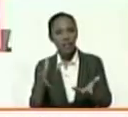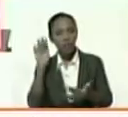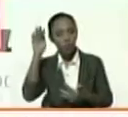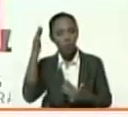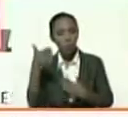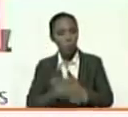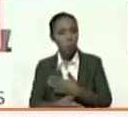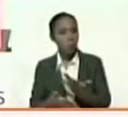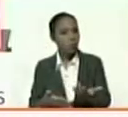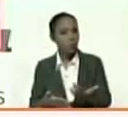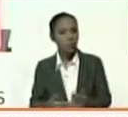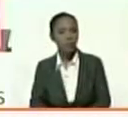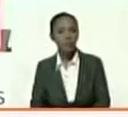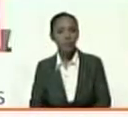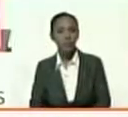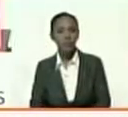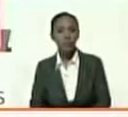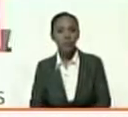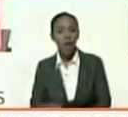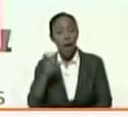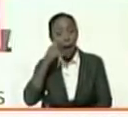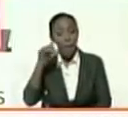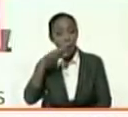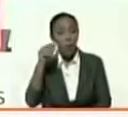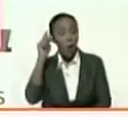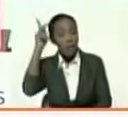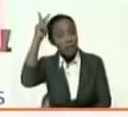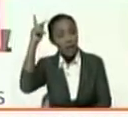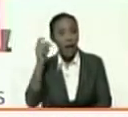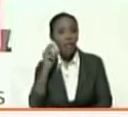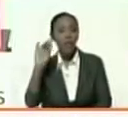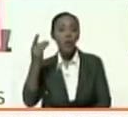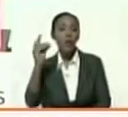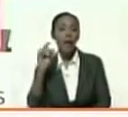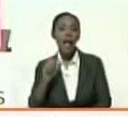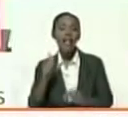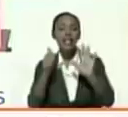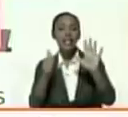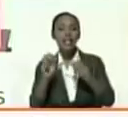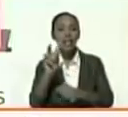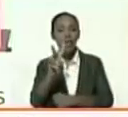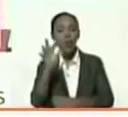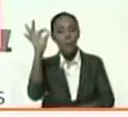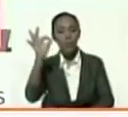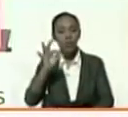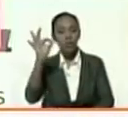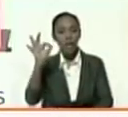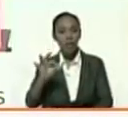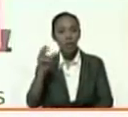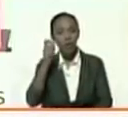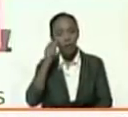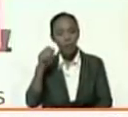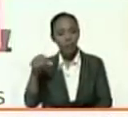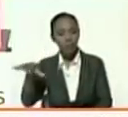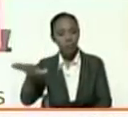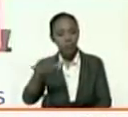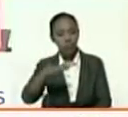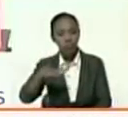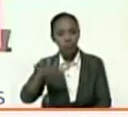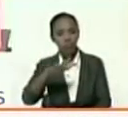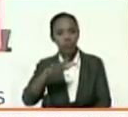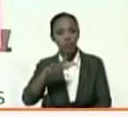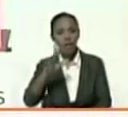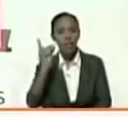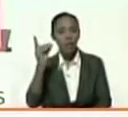Y el pueblo indígena en Bolivia es el 62% de la población.